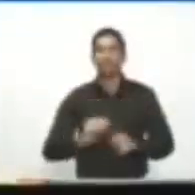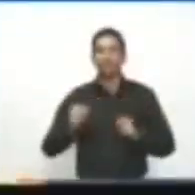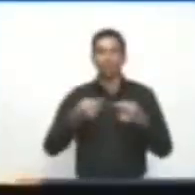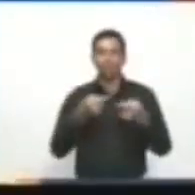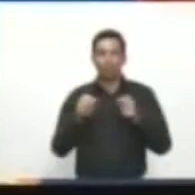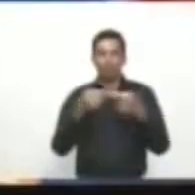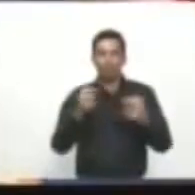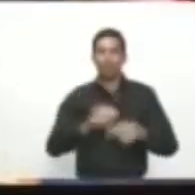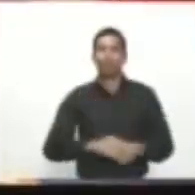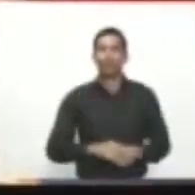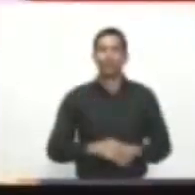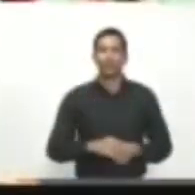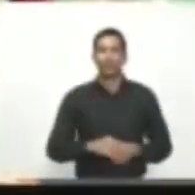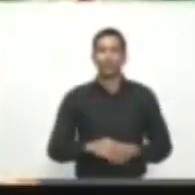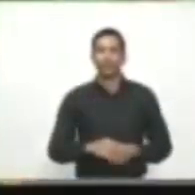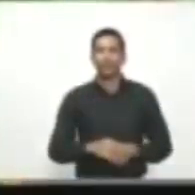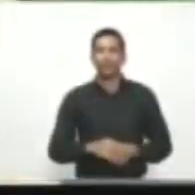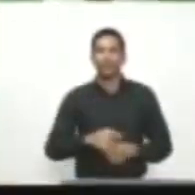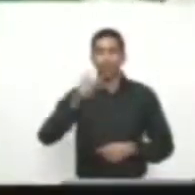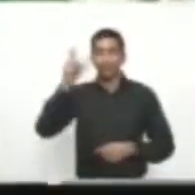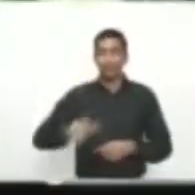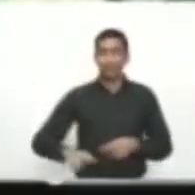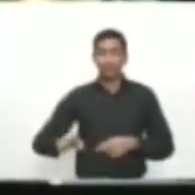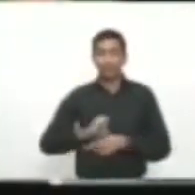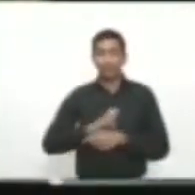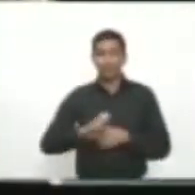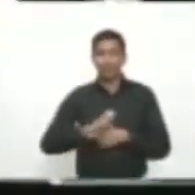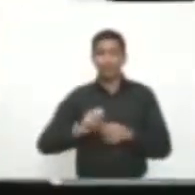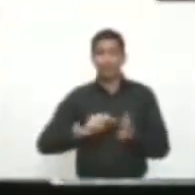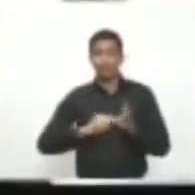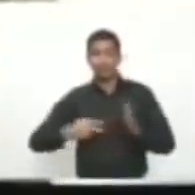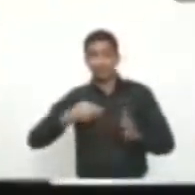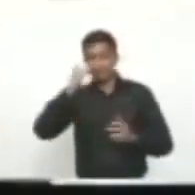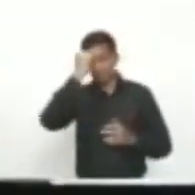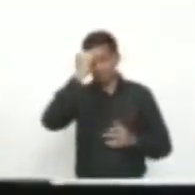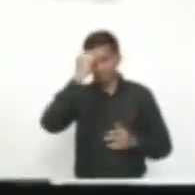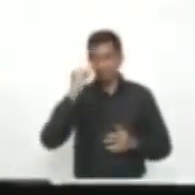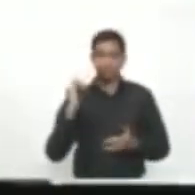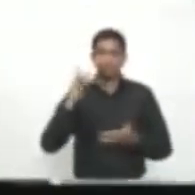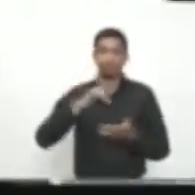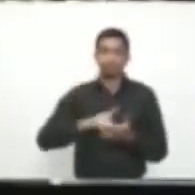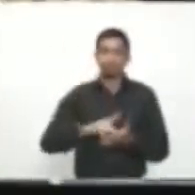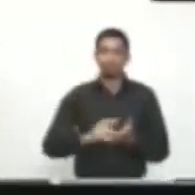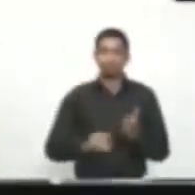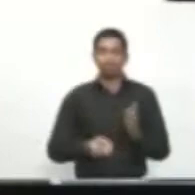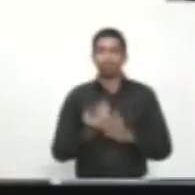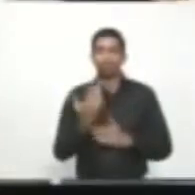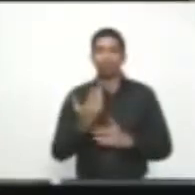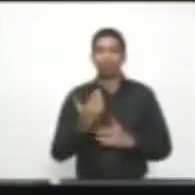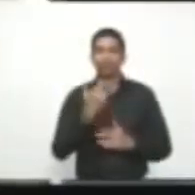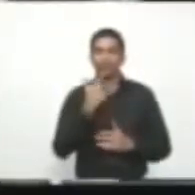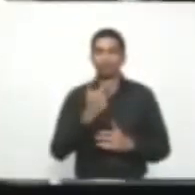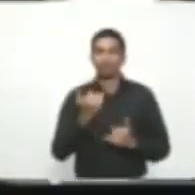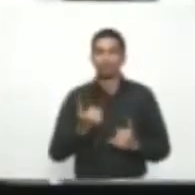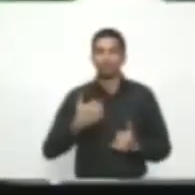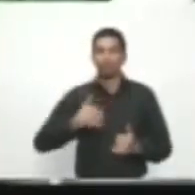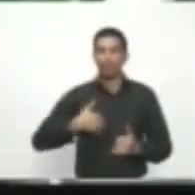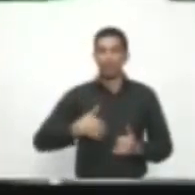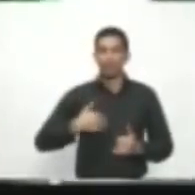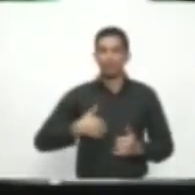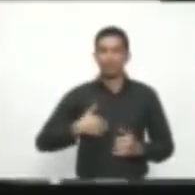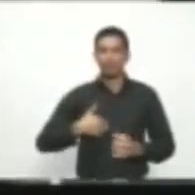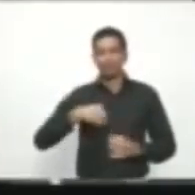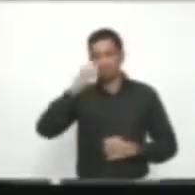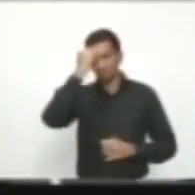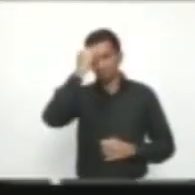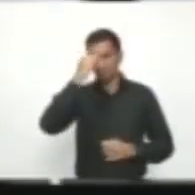El entrenador Jorge Sampaoli arribó hoy a Argentina para ponerse al frente de la dirección técnica de la selección albiceleste. Necesita